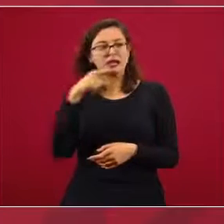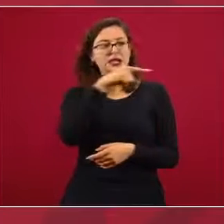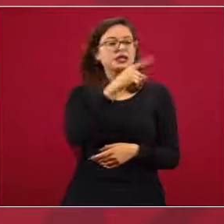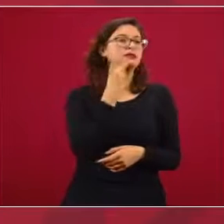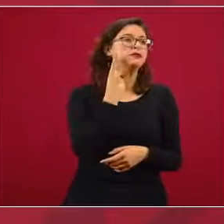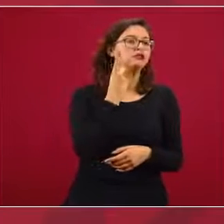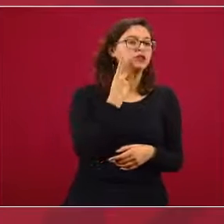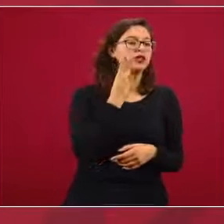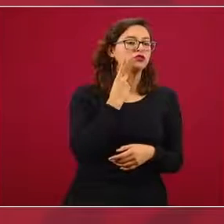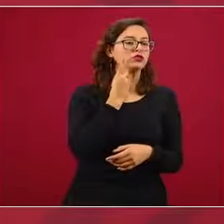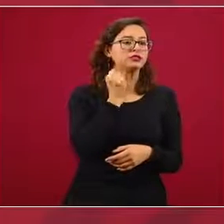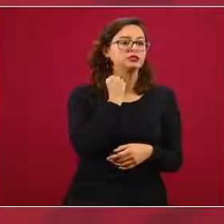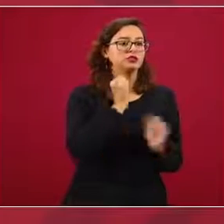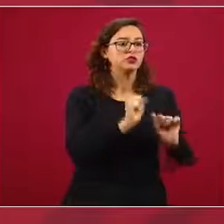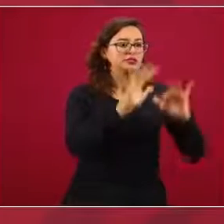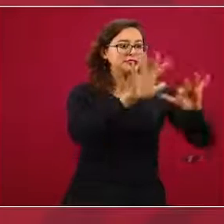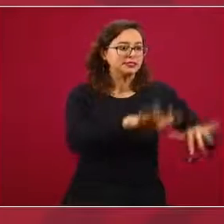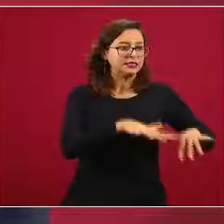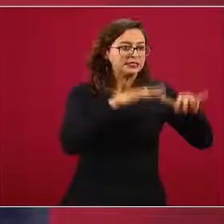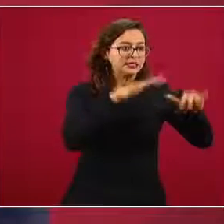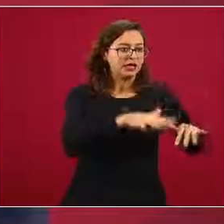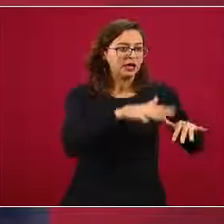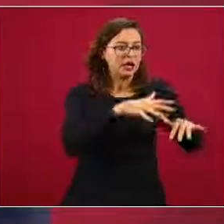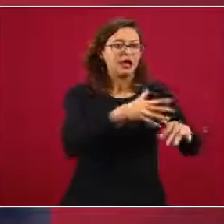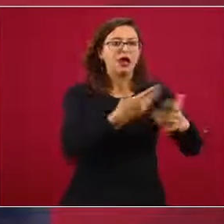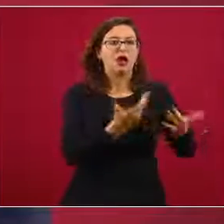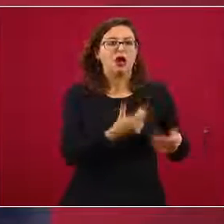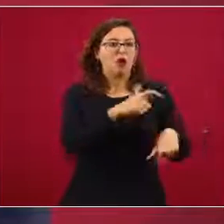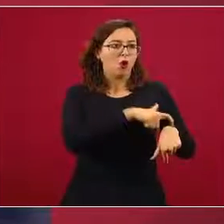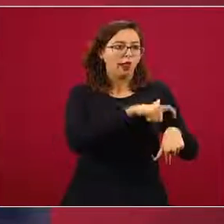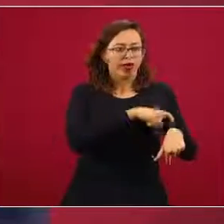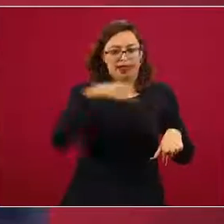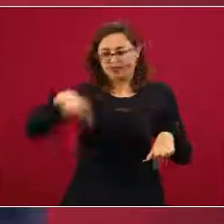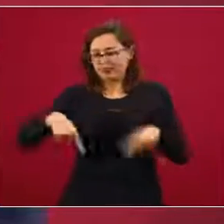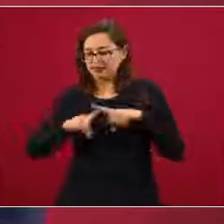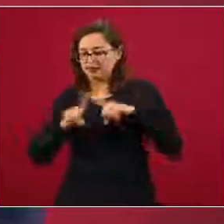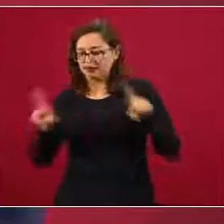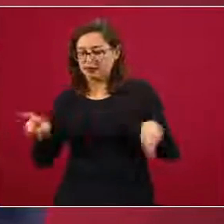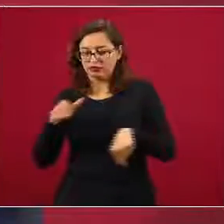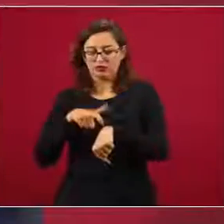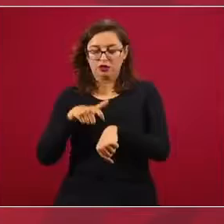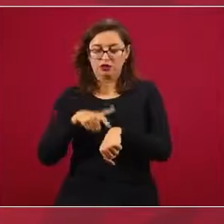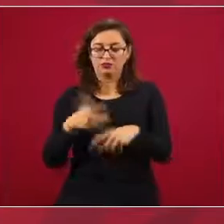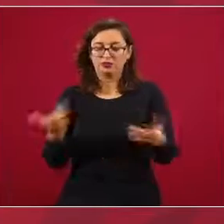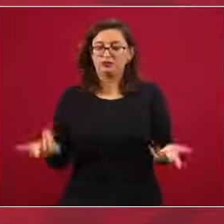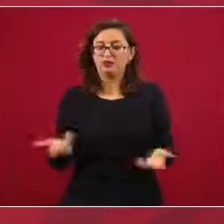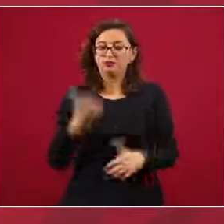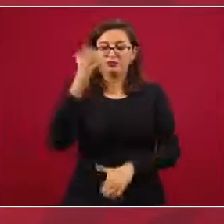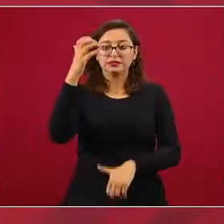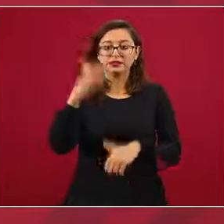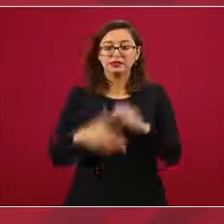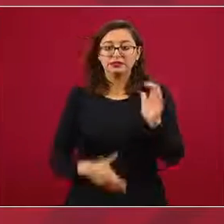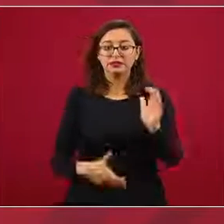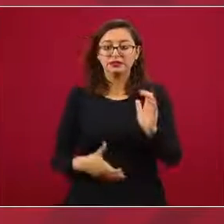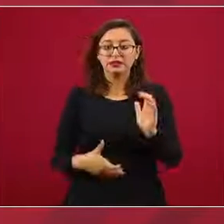Congreso. Entonces, sí vamos a Tamaulipas. Ya se nos terminó el tiempo, ya te